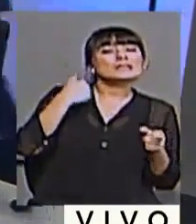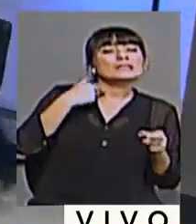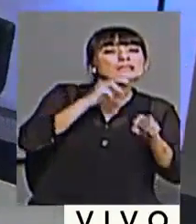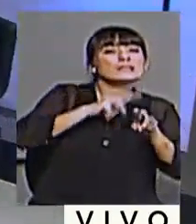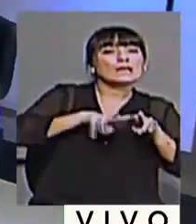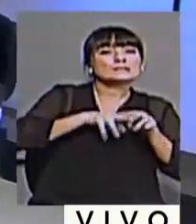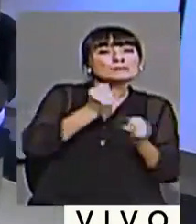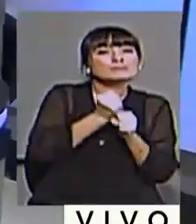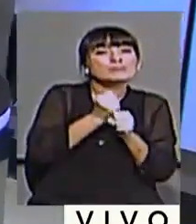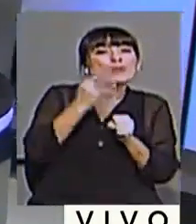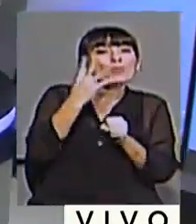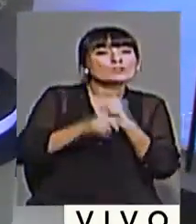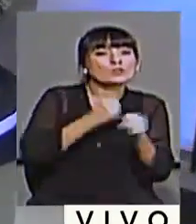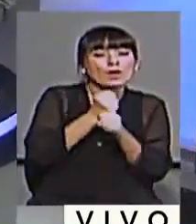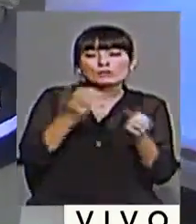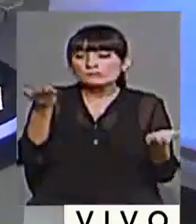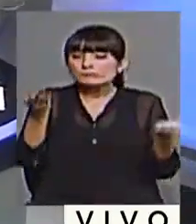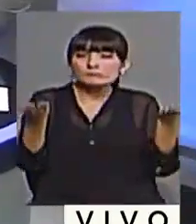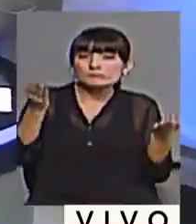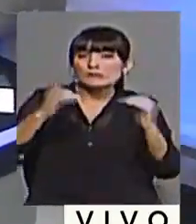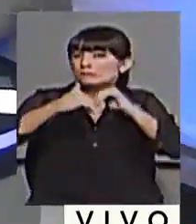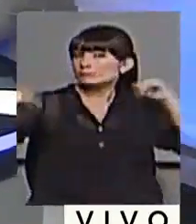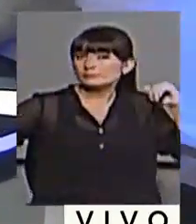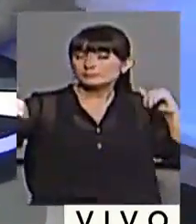los 30 segundos. 30 segundos.